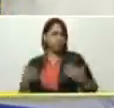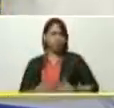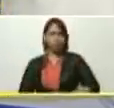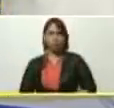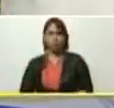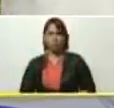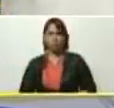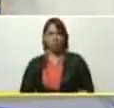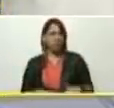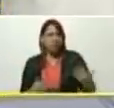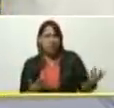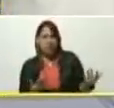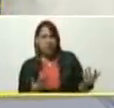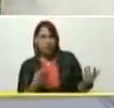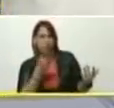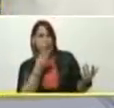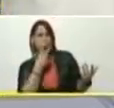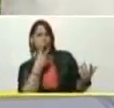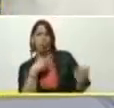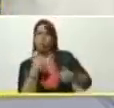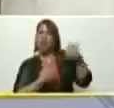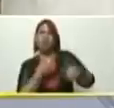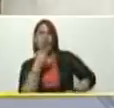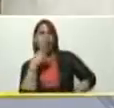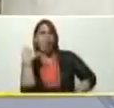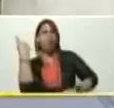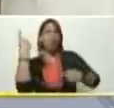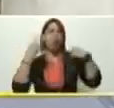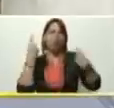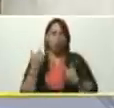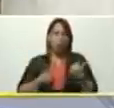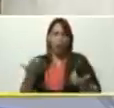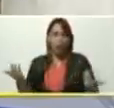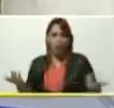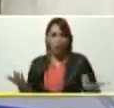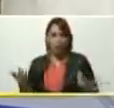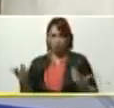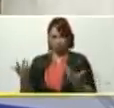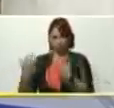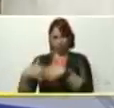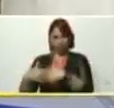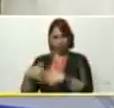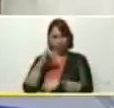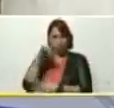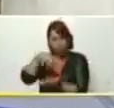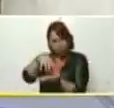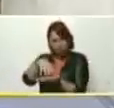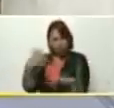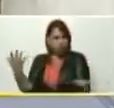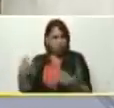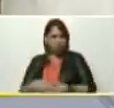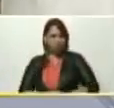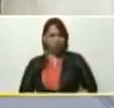¿Qué se comieron? ¿Qué se fumaron? ¿Qué se metieron? Fede Cámaras Zulia.